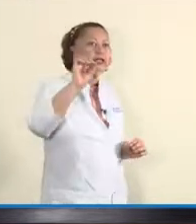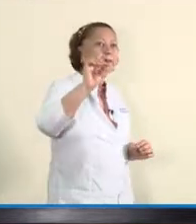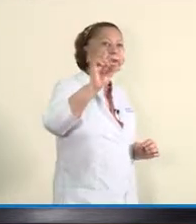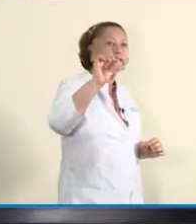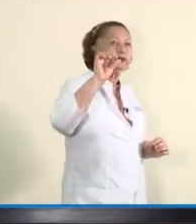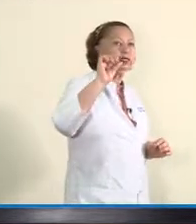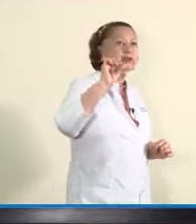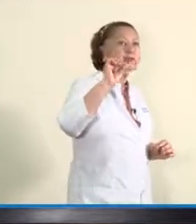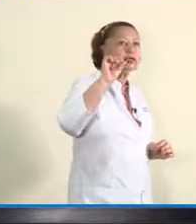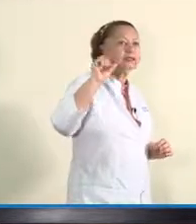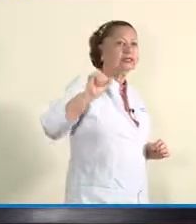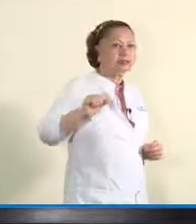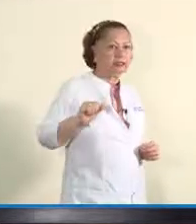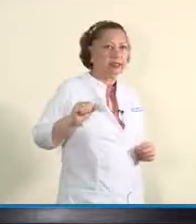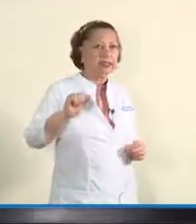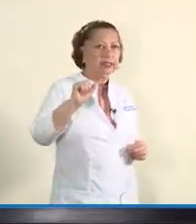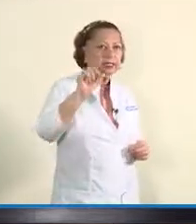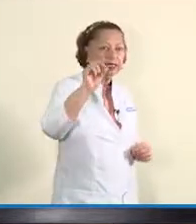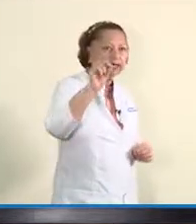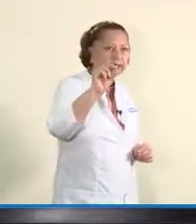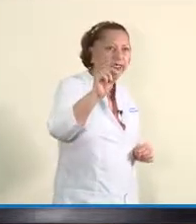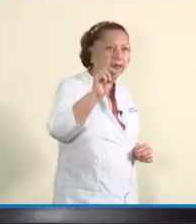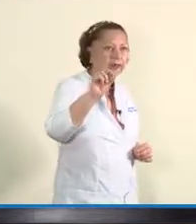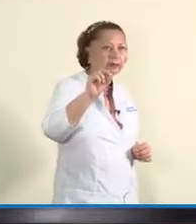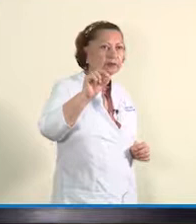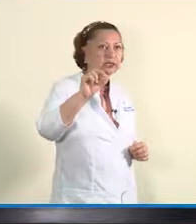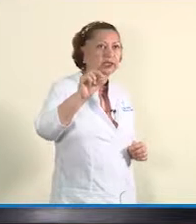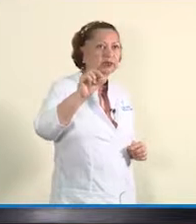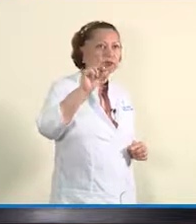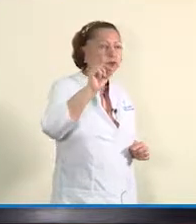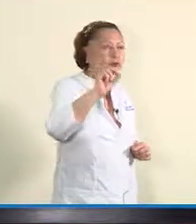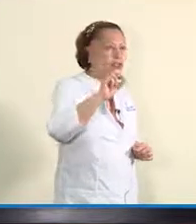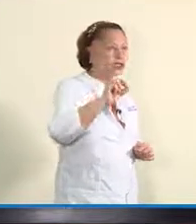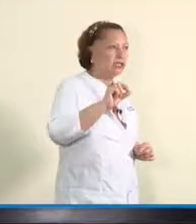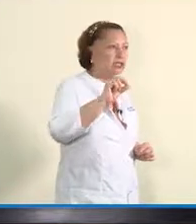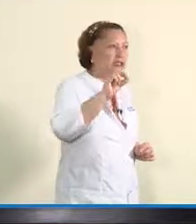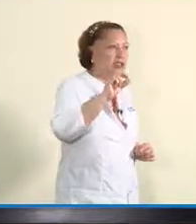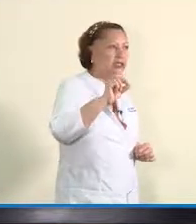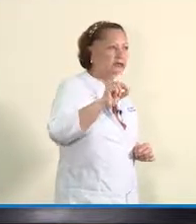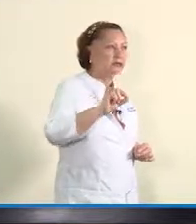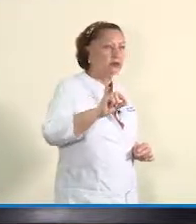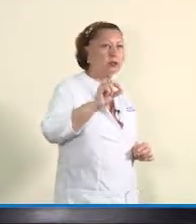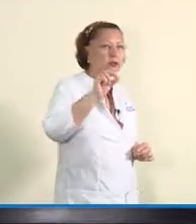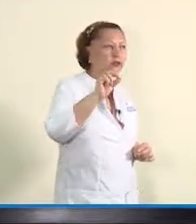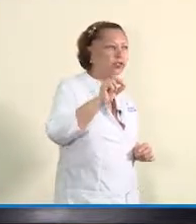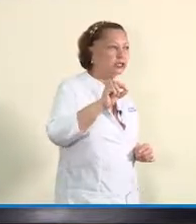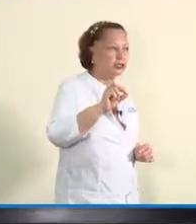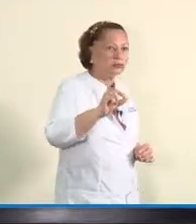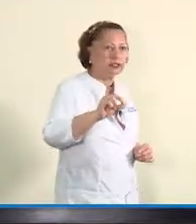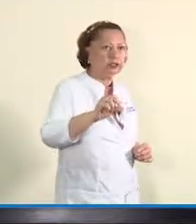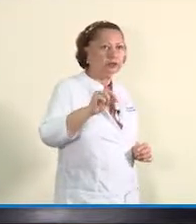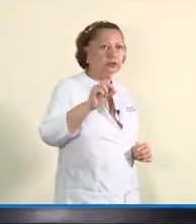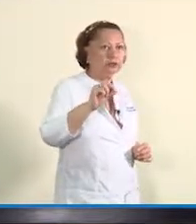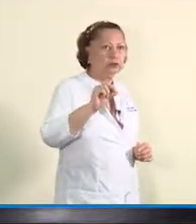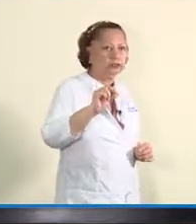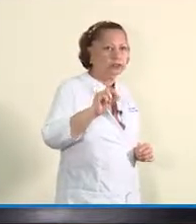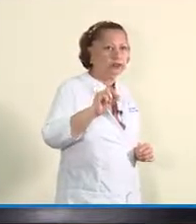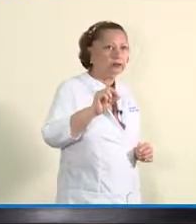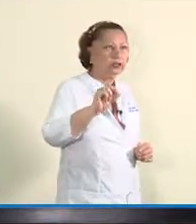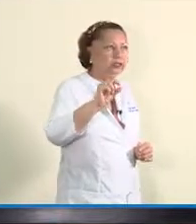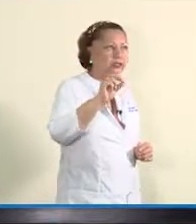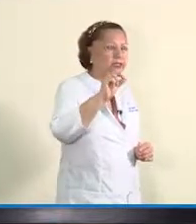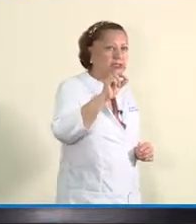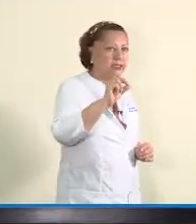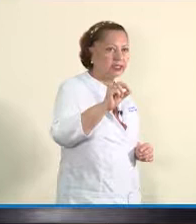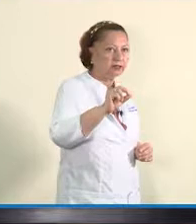hablando terapeuta-paciente. ¿Quién es el terapeuta? Usted, que está dando su amor, que está poniendo su